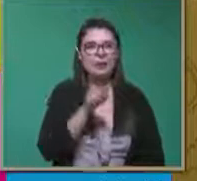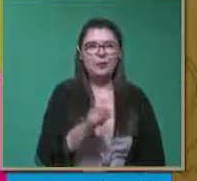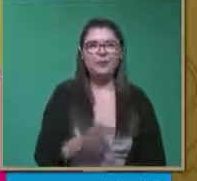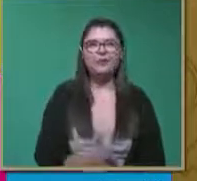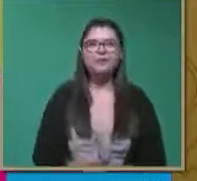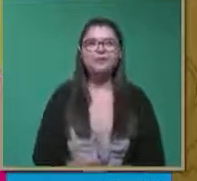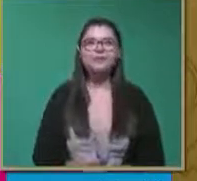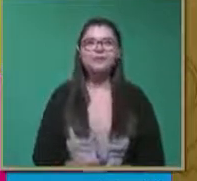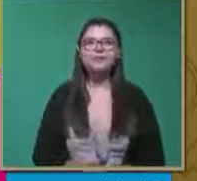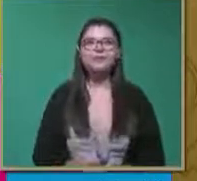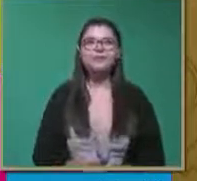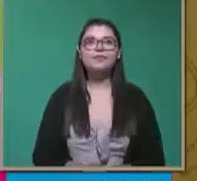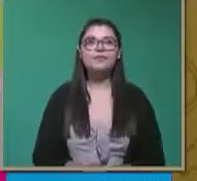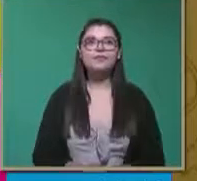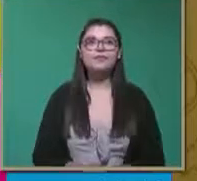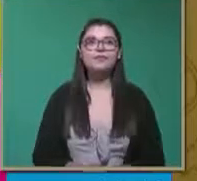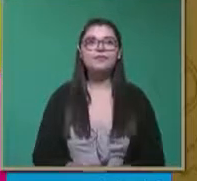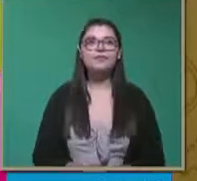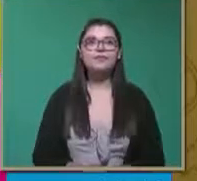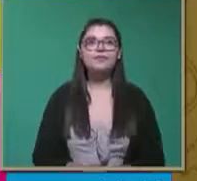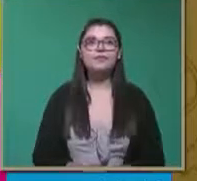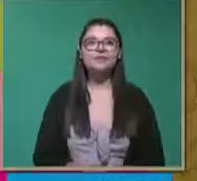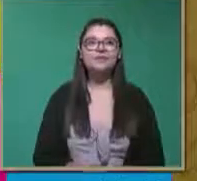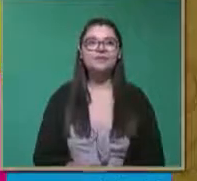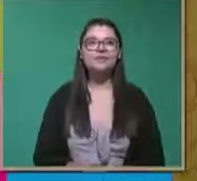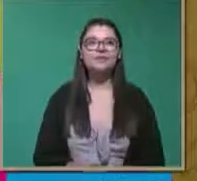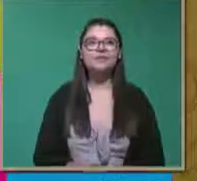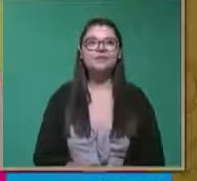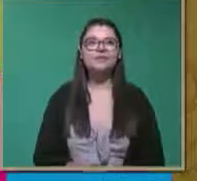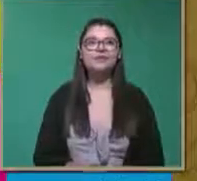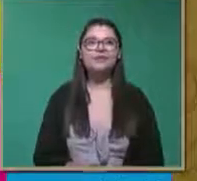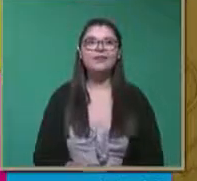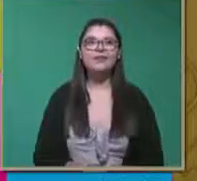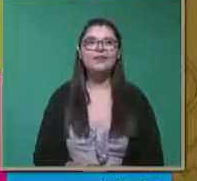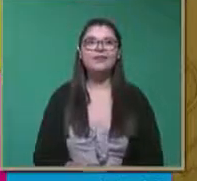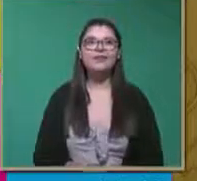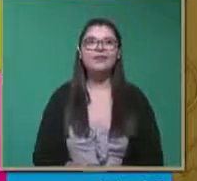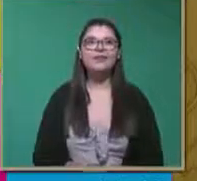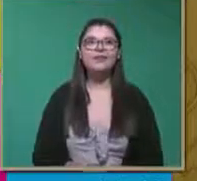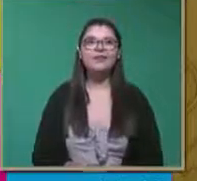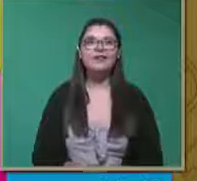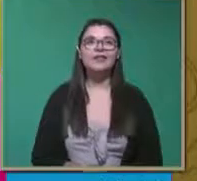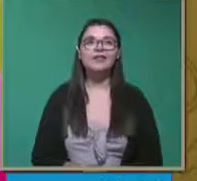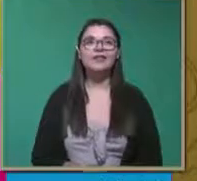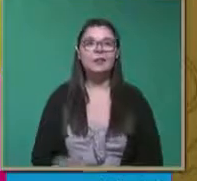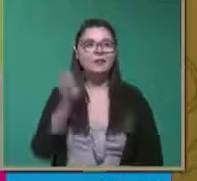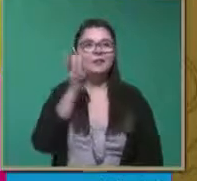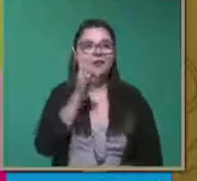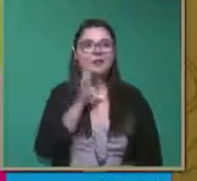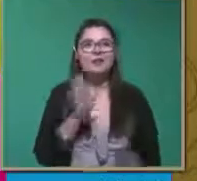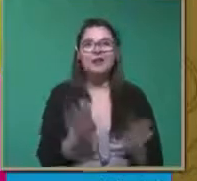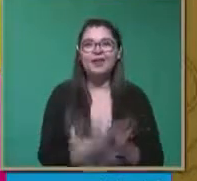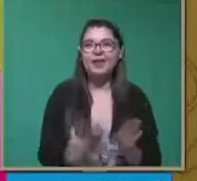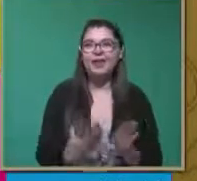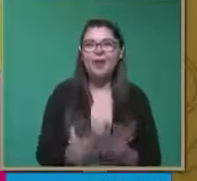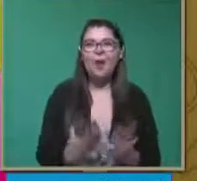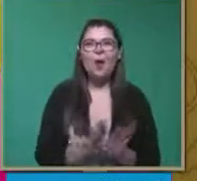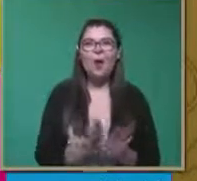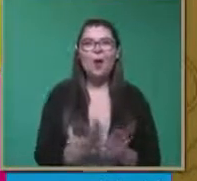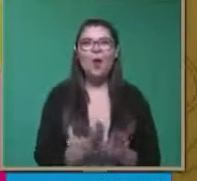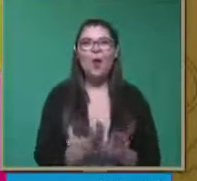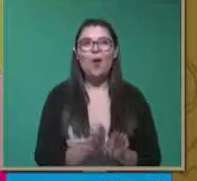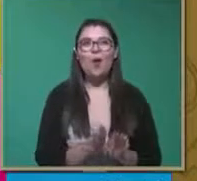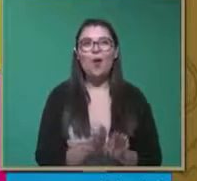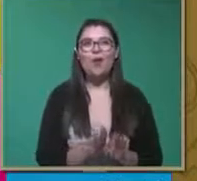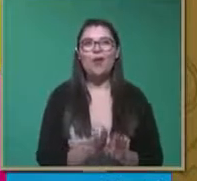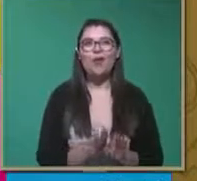Aquí tiene, maestra. La cinta va así. Ahora. Hacia atrás. Ahora vamos a ver si la maestra coloca los ojos.